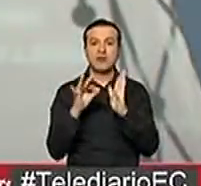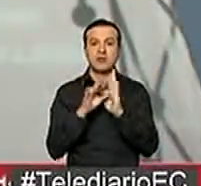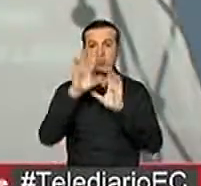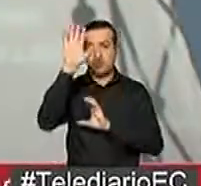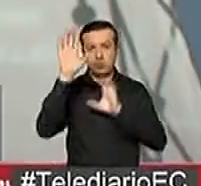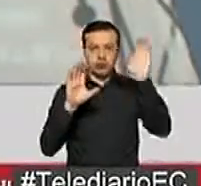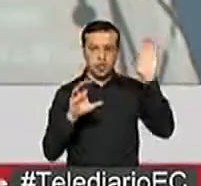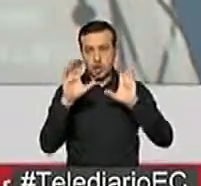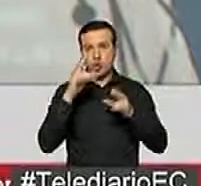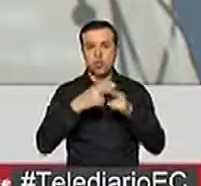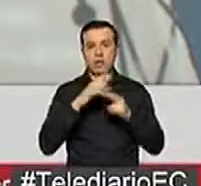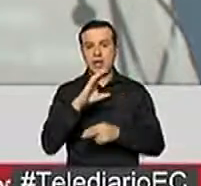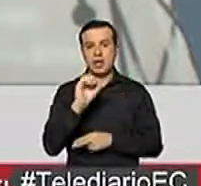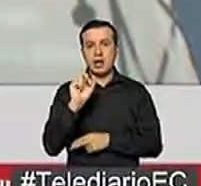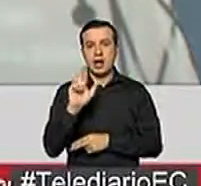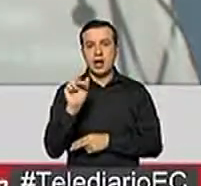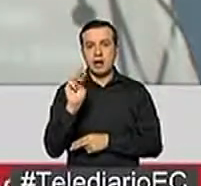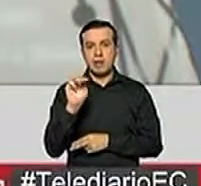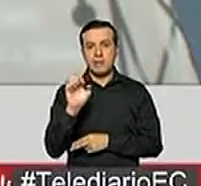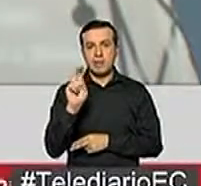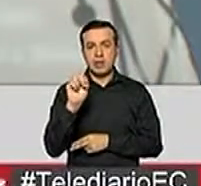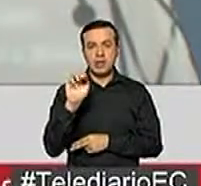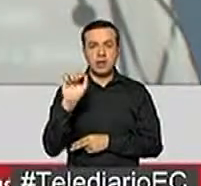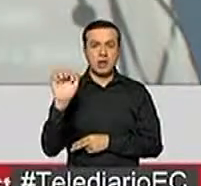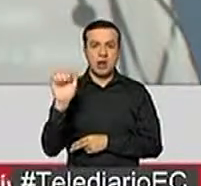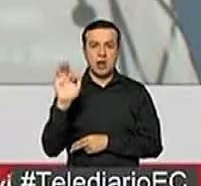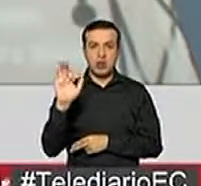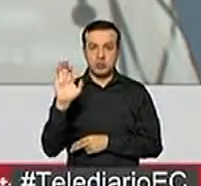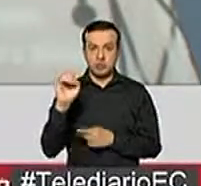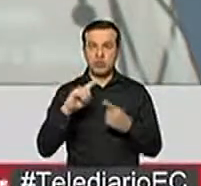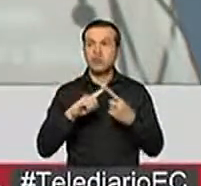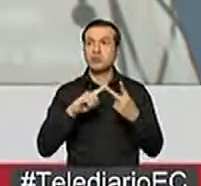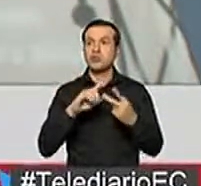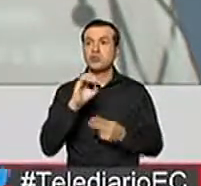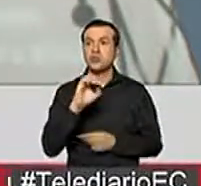Museo del Carmen Alto y en el WhatsApp